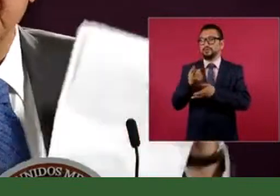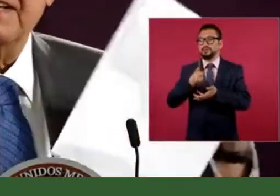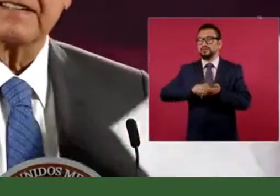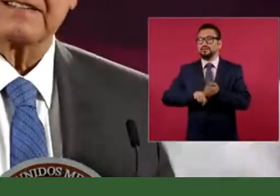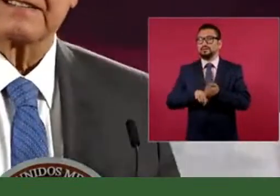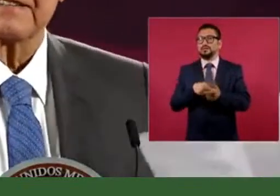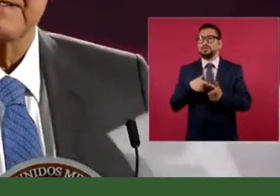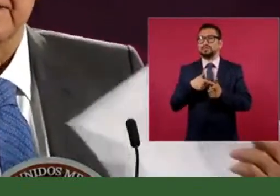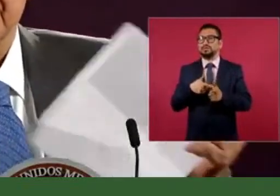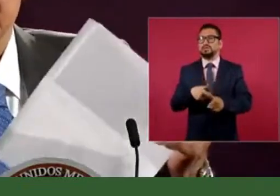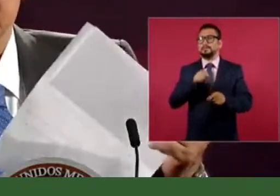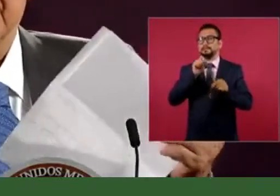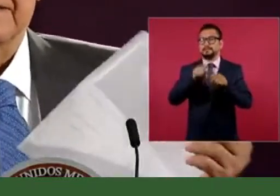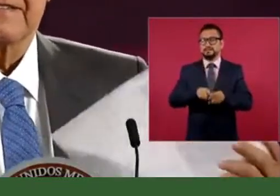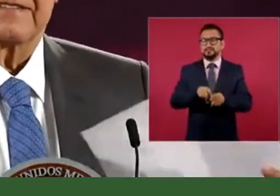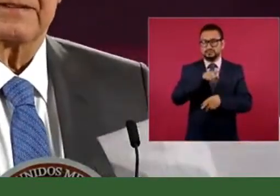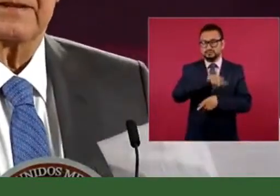querían